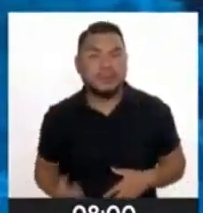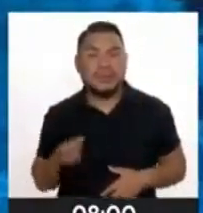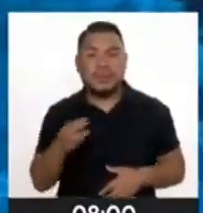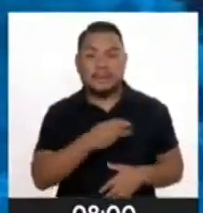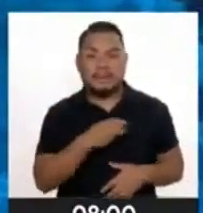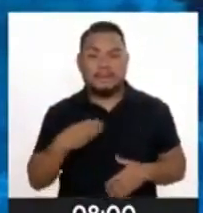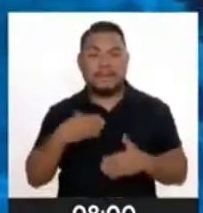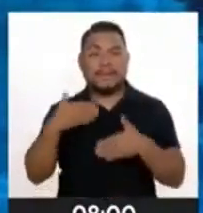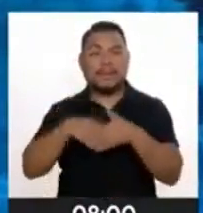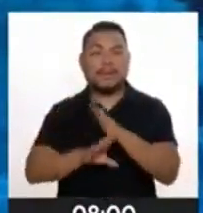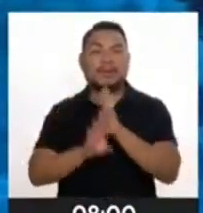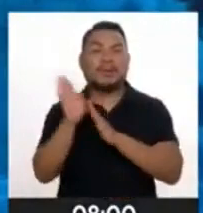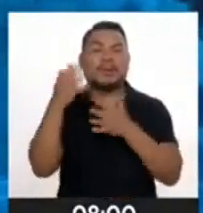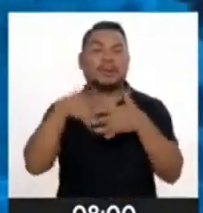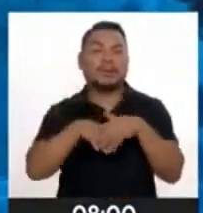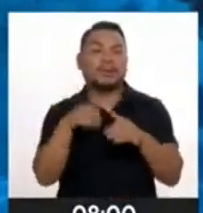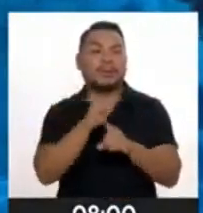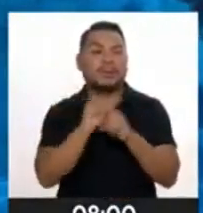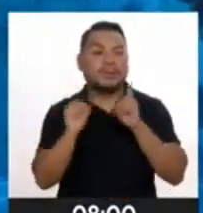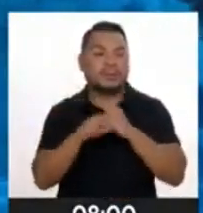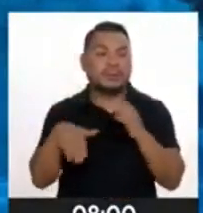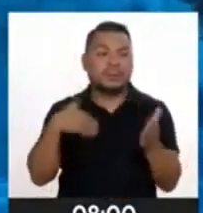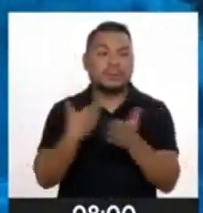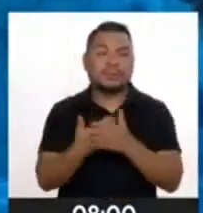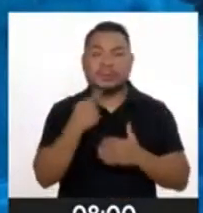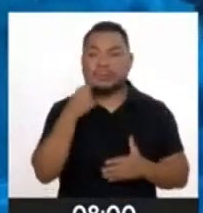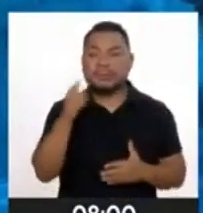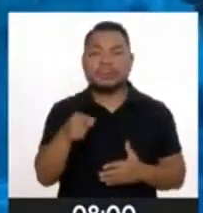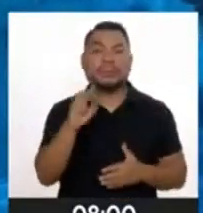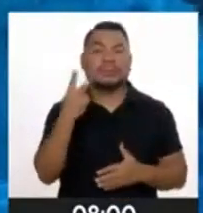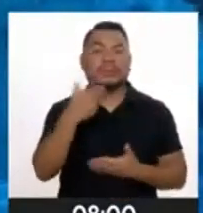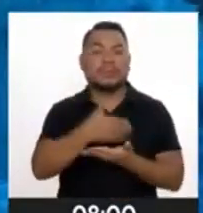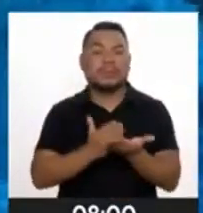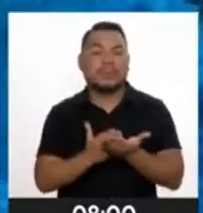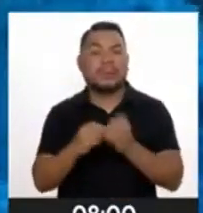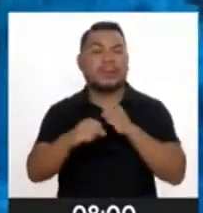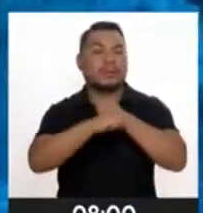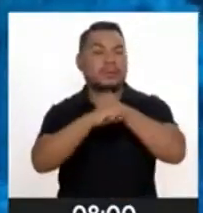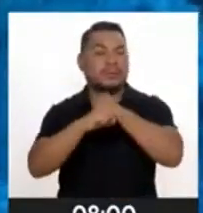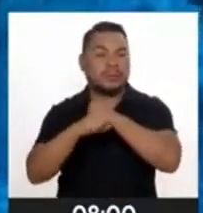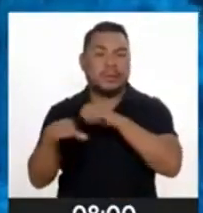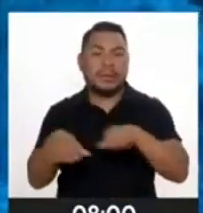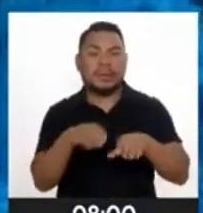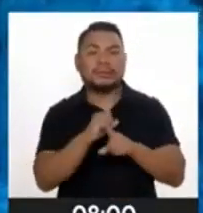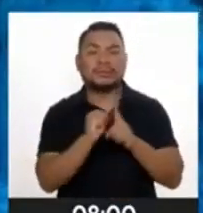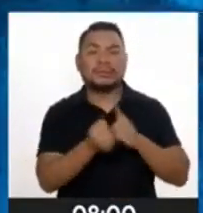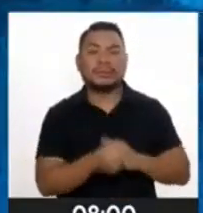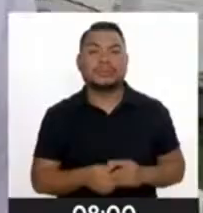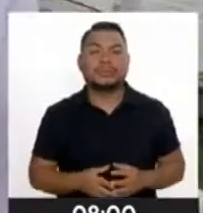Ministerio de Desarrollo e Inclusión Social llevó a esta región la segunda etapa de campañas de acción social.